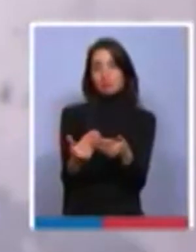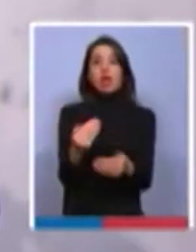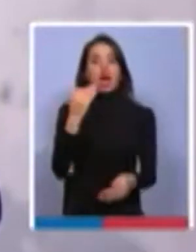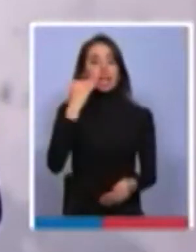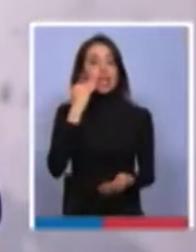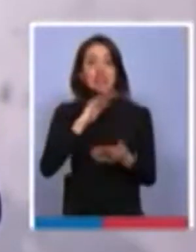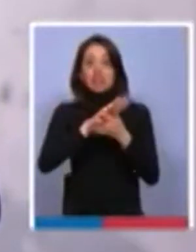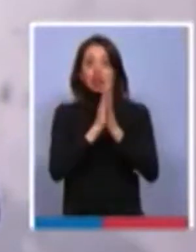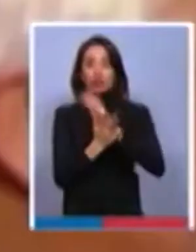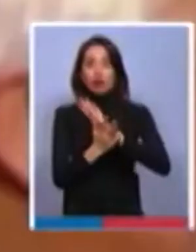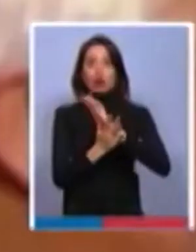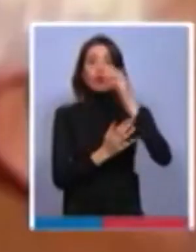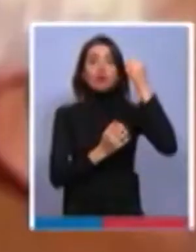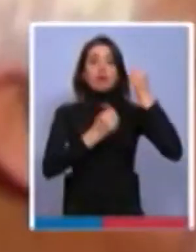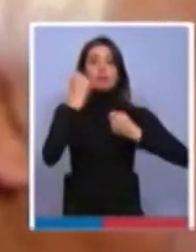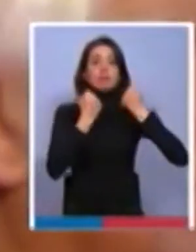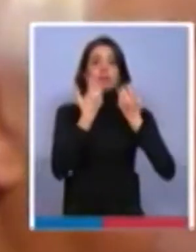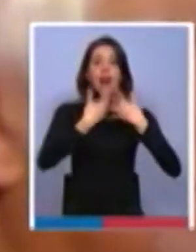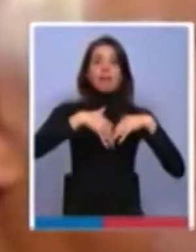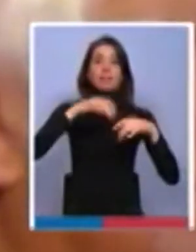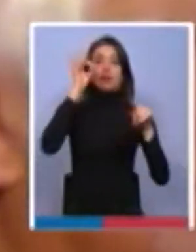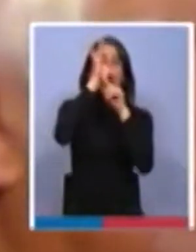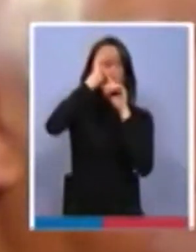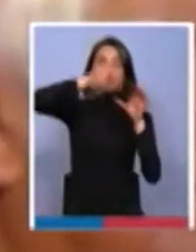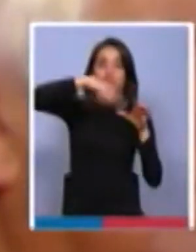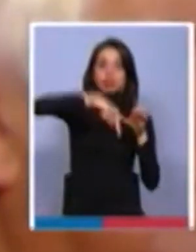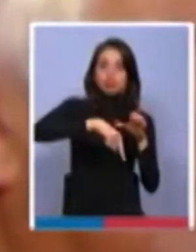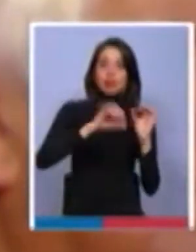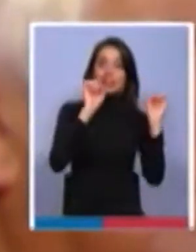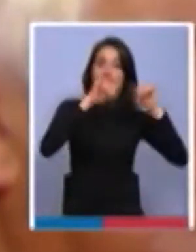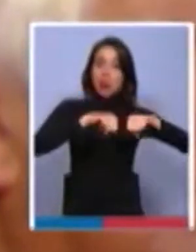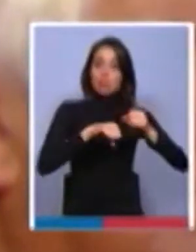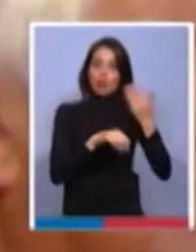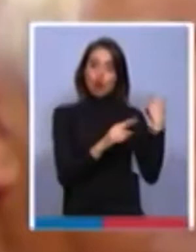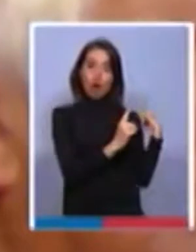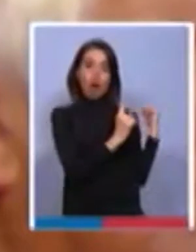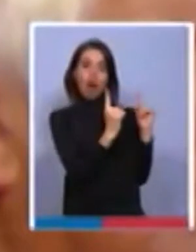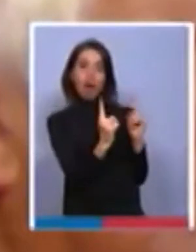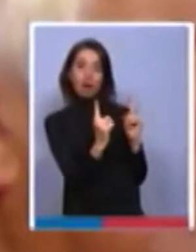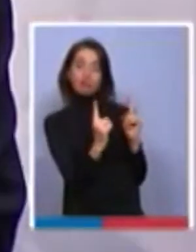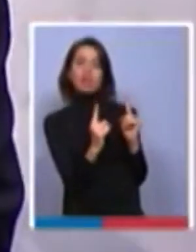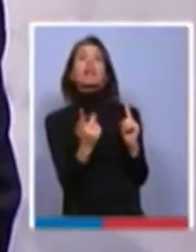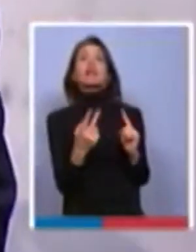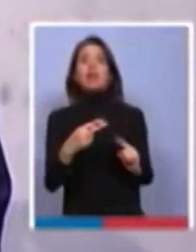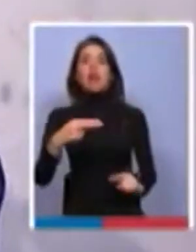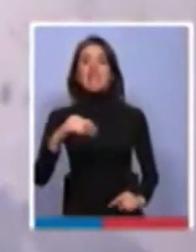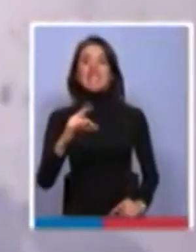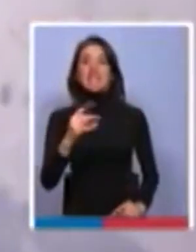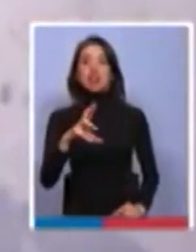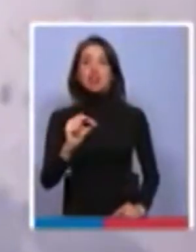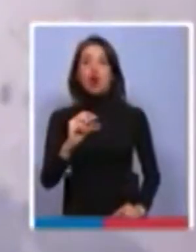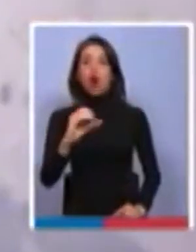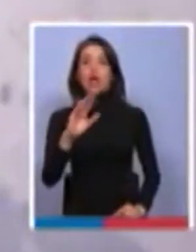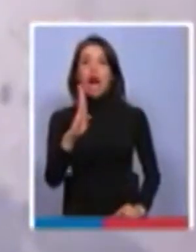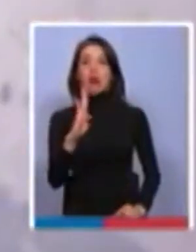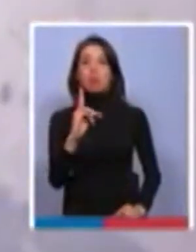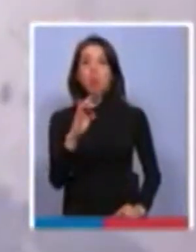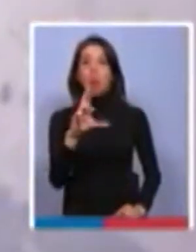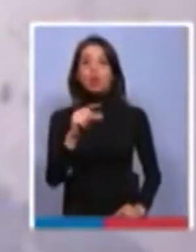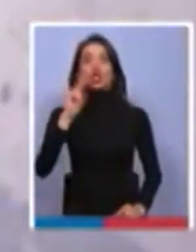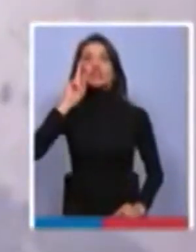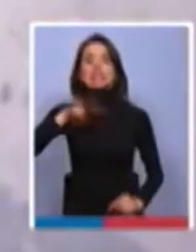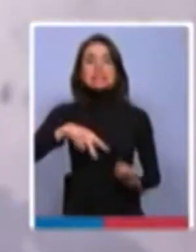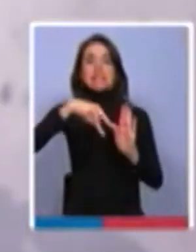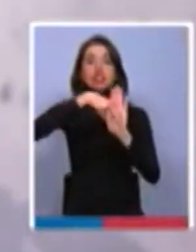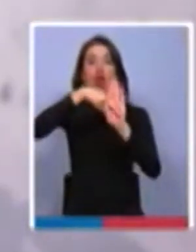y casi todas las plantas de generación aprobadas durante ese periodo fueron en base a hidrocarburos y sin las normas